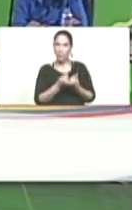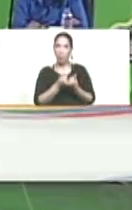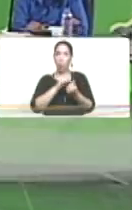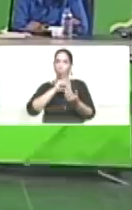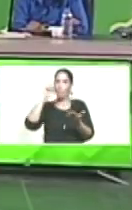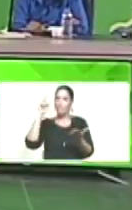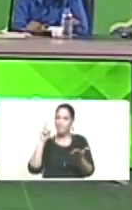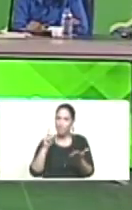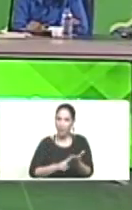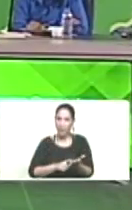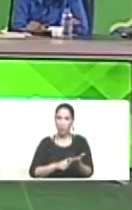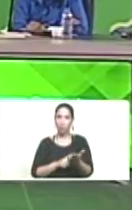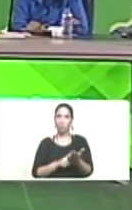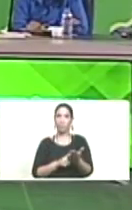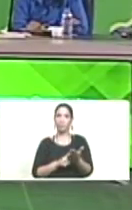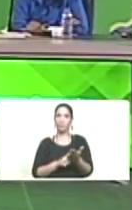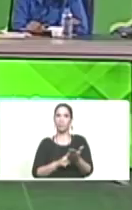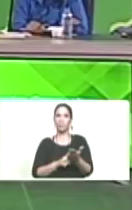integral, completo,